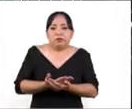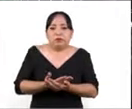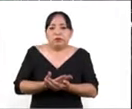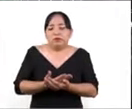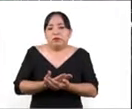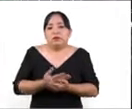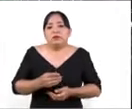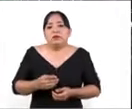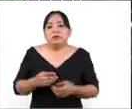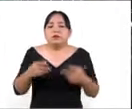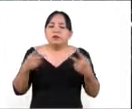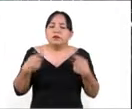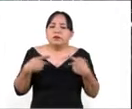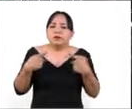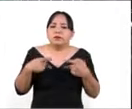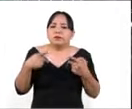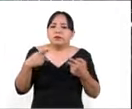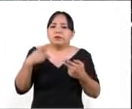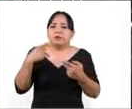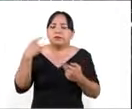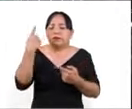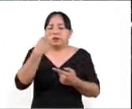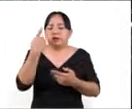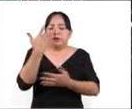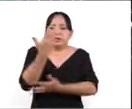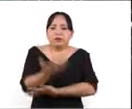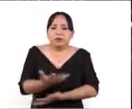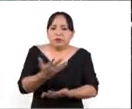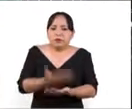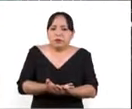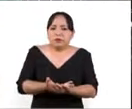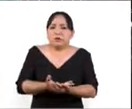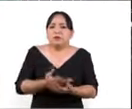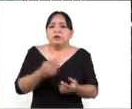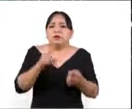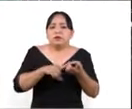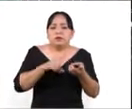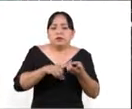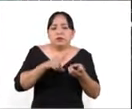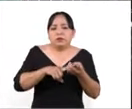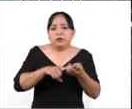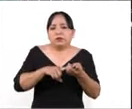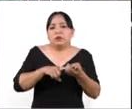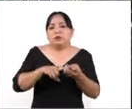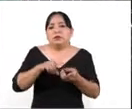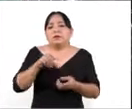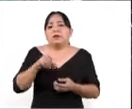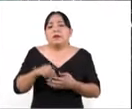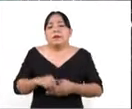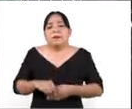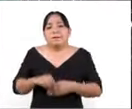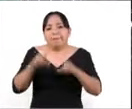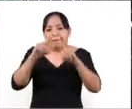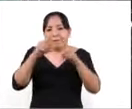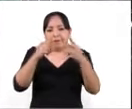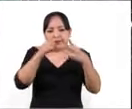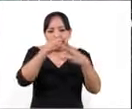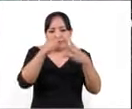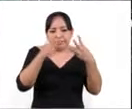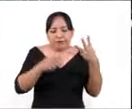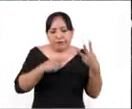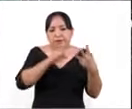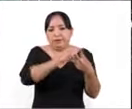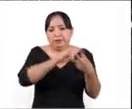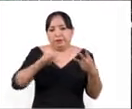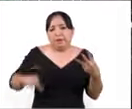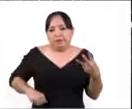personas inconscientes, ¿en qué alcaldía fueron, secretaria? Una en Cuauhtémoc, una en Azcapotzalco y una en Miguel Hidalgo. ¿Se sabe cuál fue el motivo de